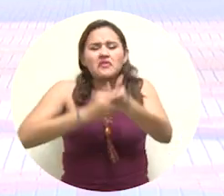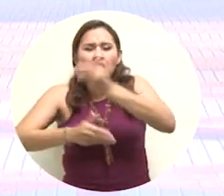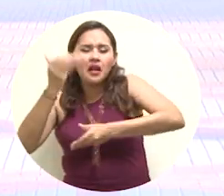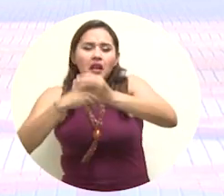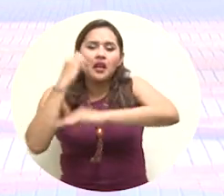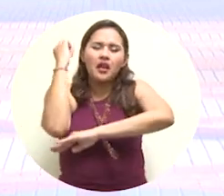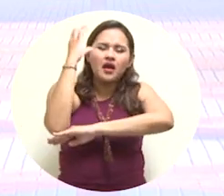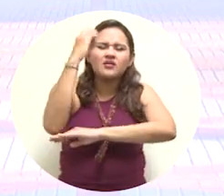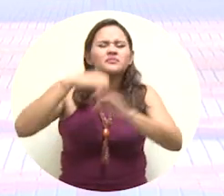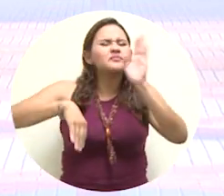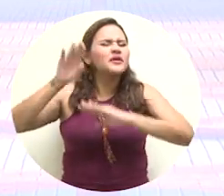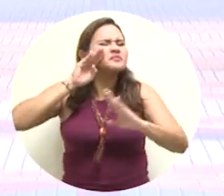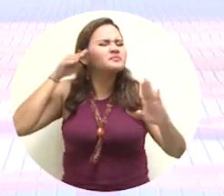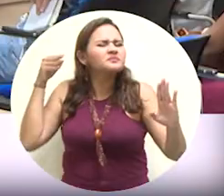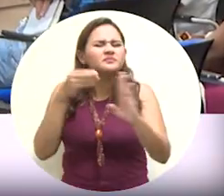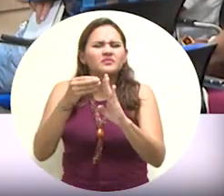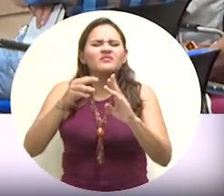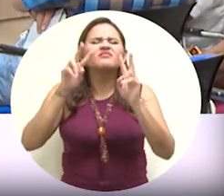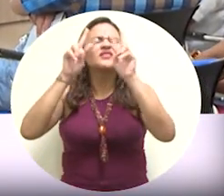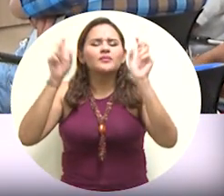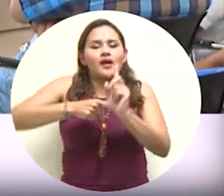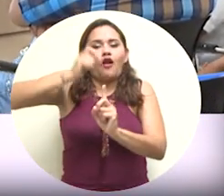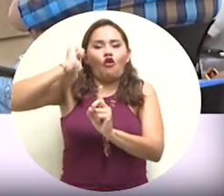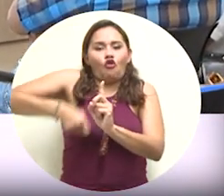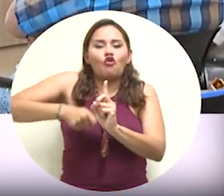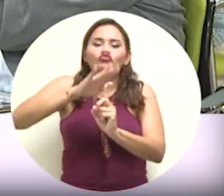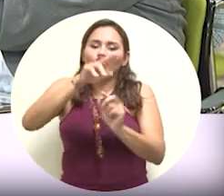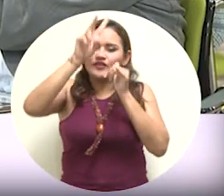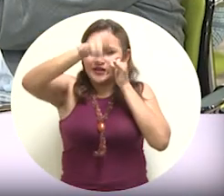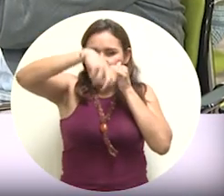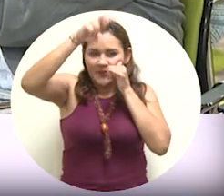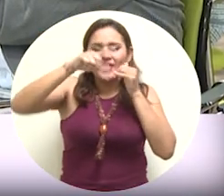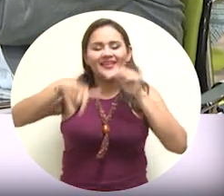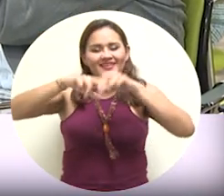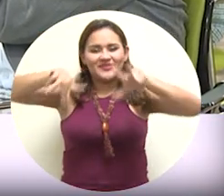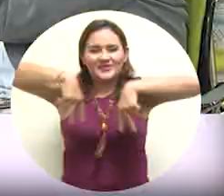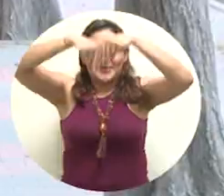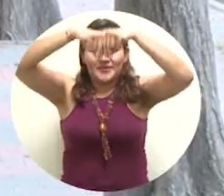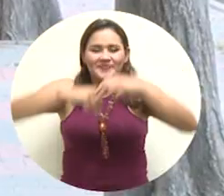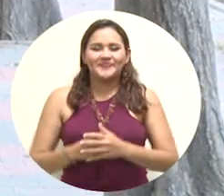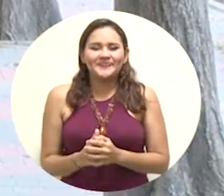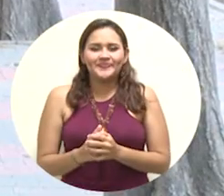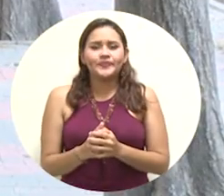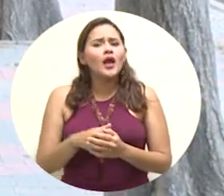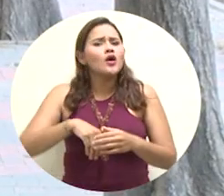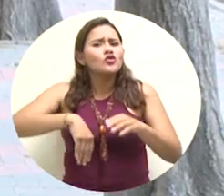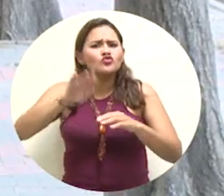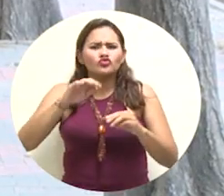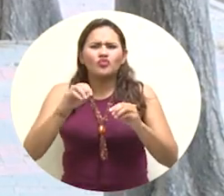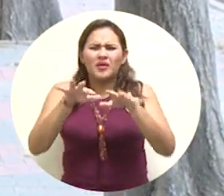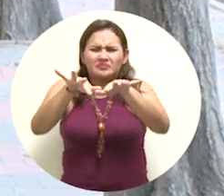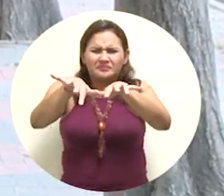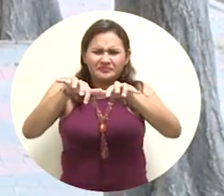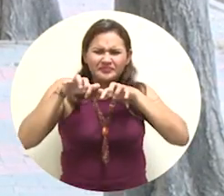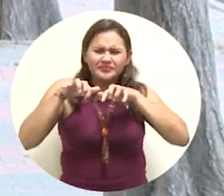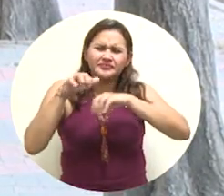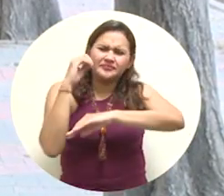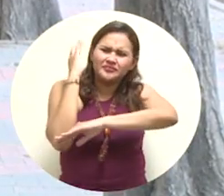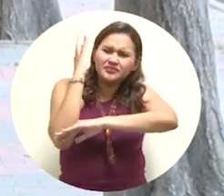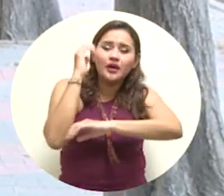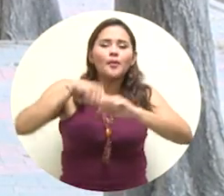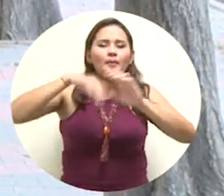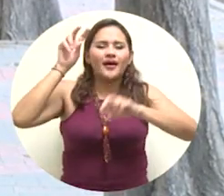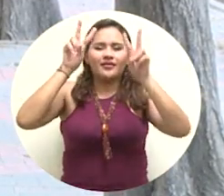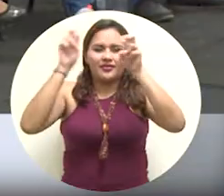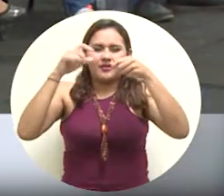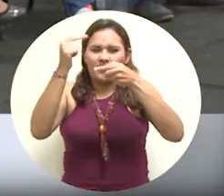que hicieron parte de la agenda se centraron en fortalecer el rol del ingeniero agrónomo en nuestra sociedad. El Congreso se desarrolló alrededor de cuatro